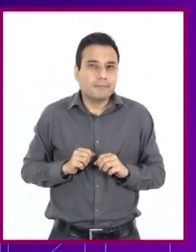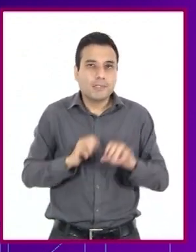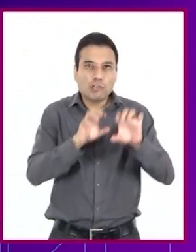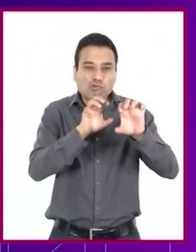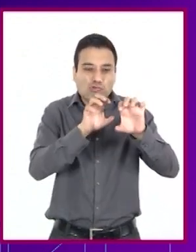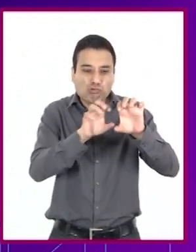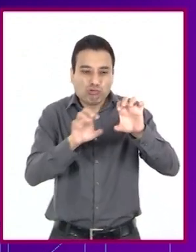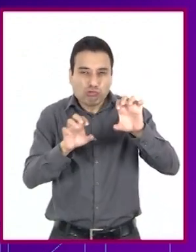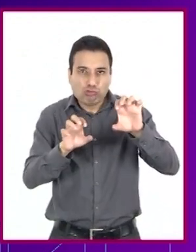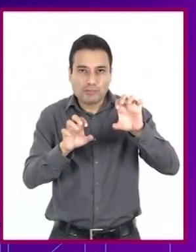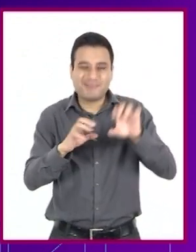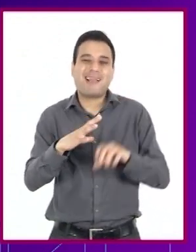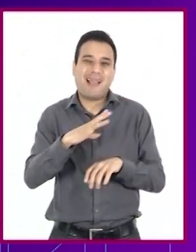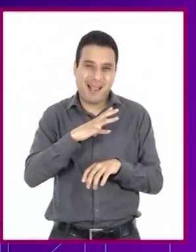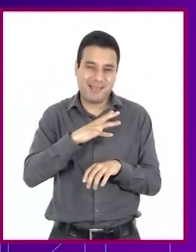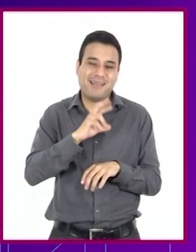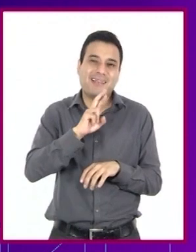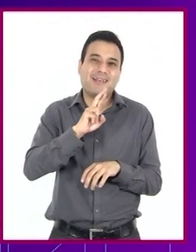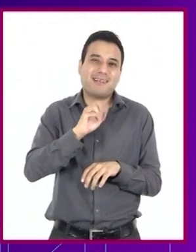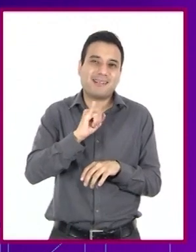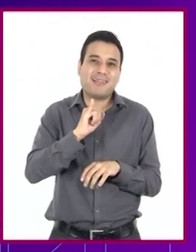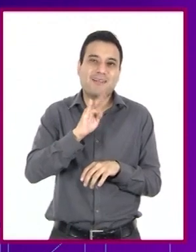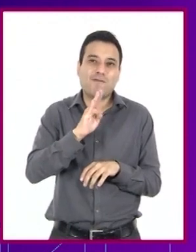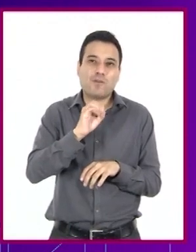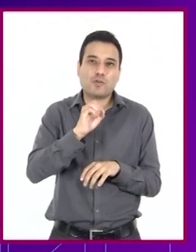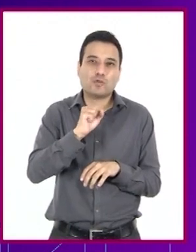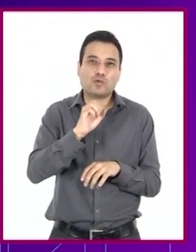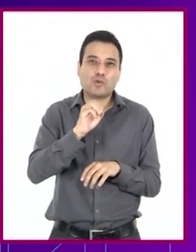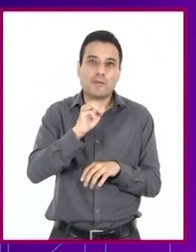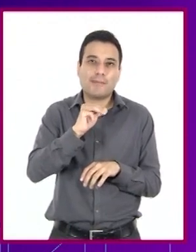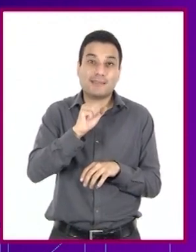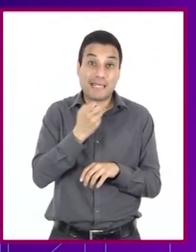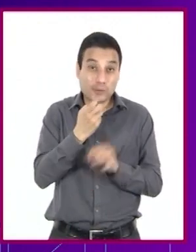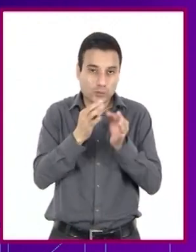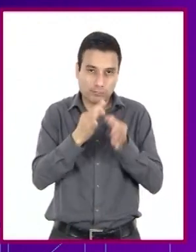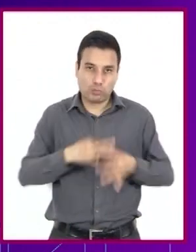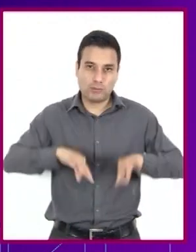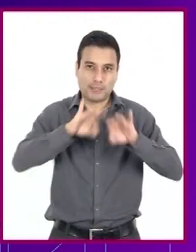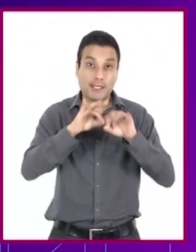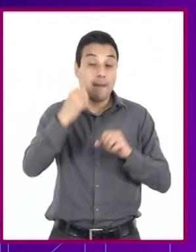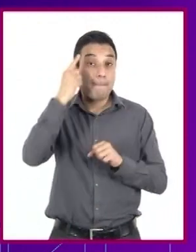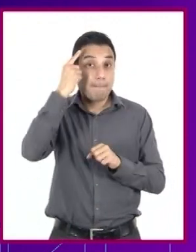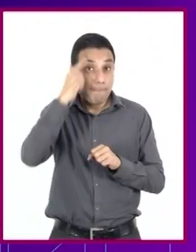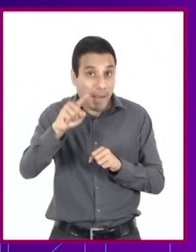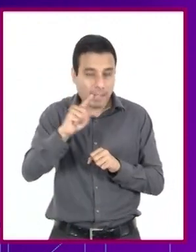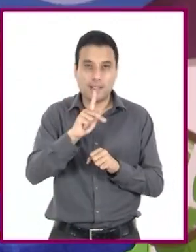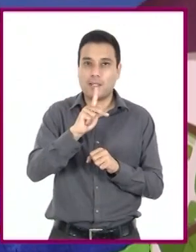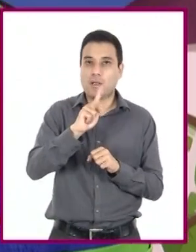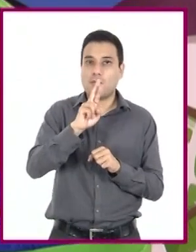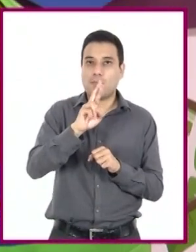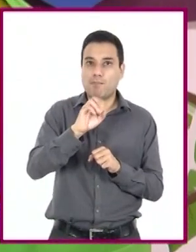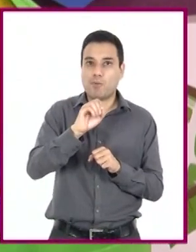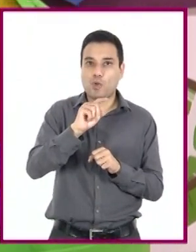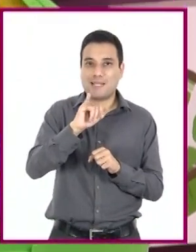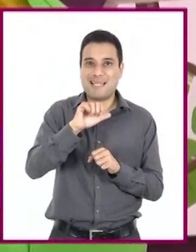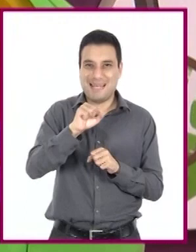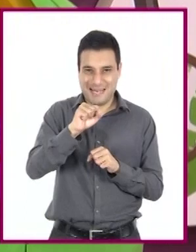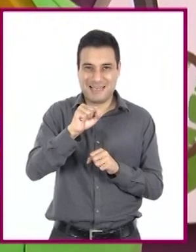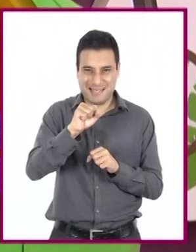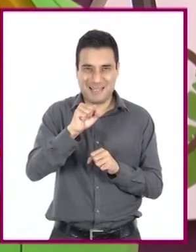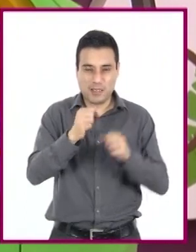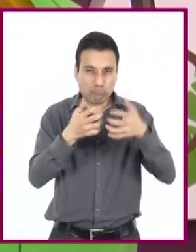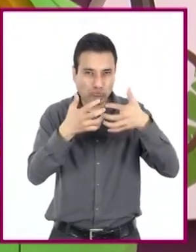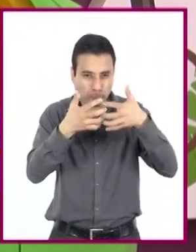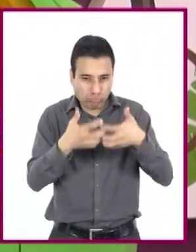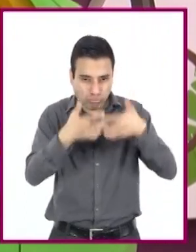presencia de ribosomas, los cuales son fundamentales para la síntesis de proteínas. Vamos a pegar